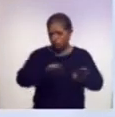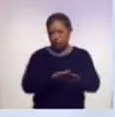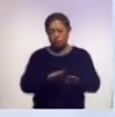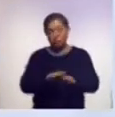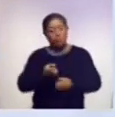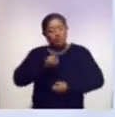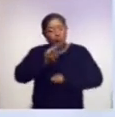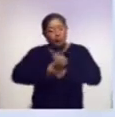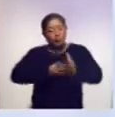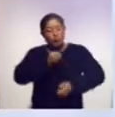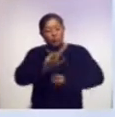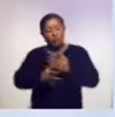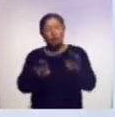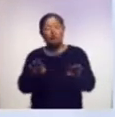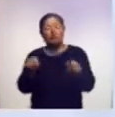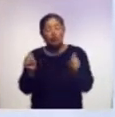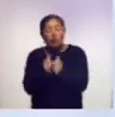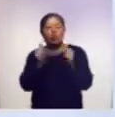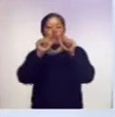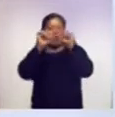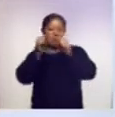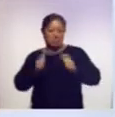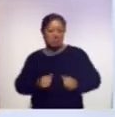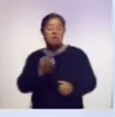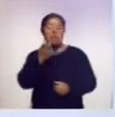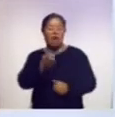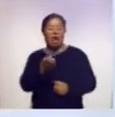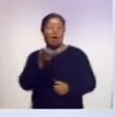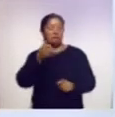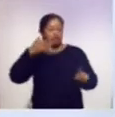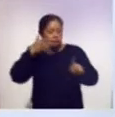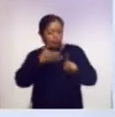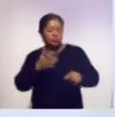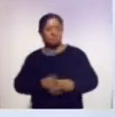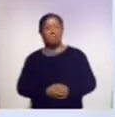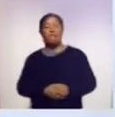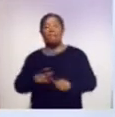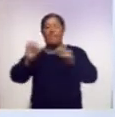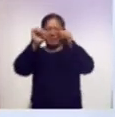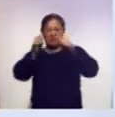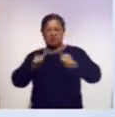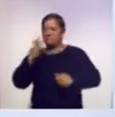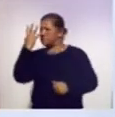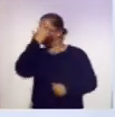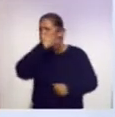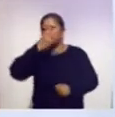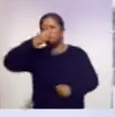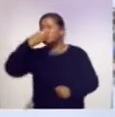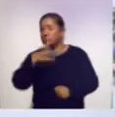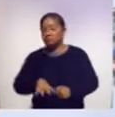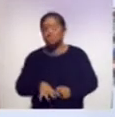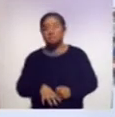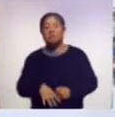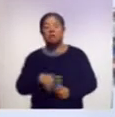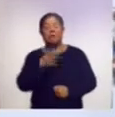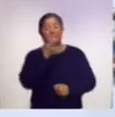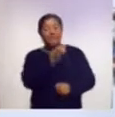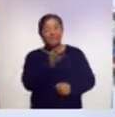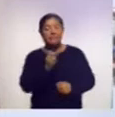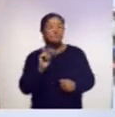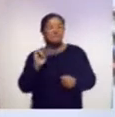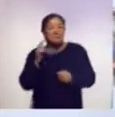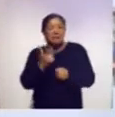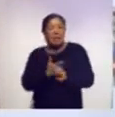La artesanía no solo es lo más bello de nuestro legado, sino es algo a lo que